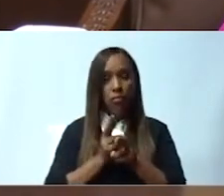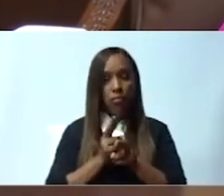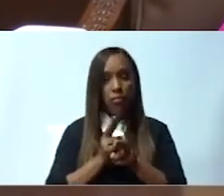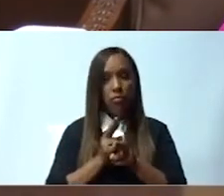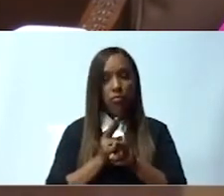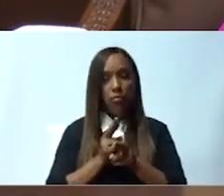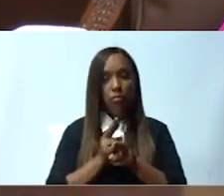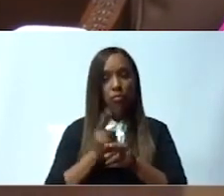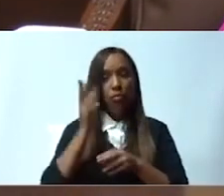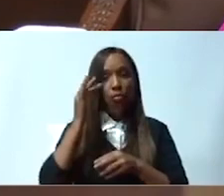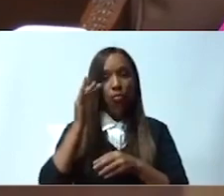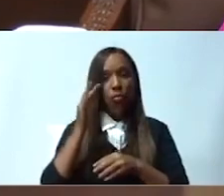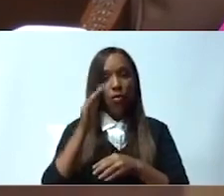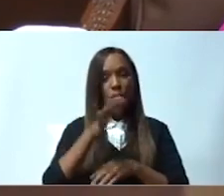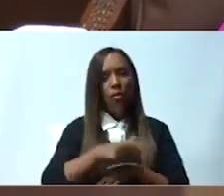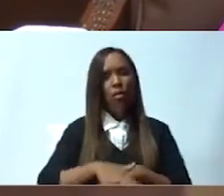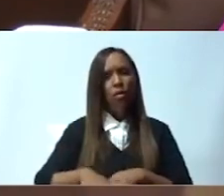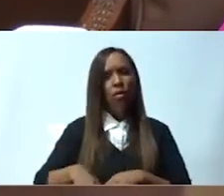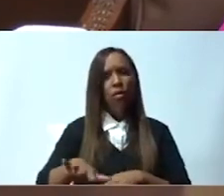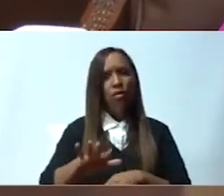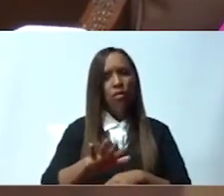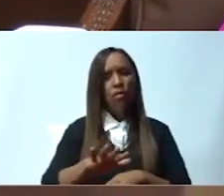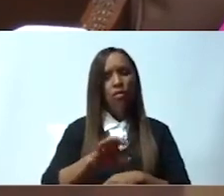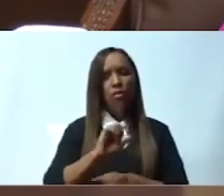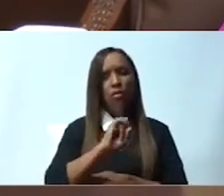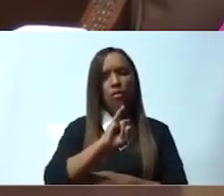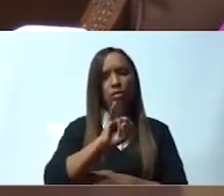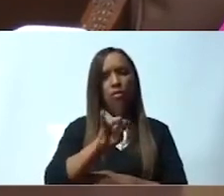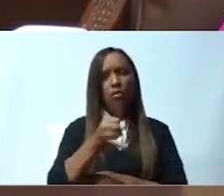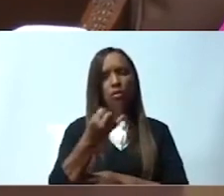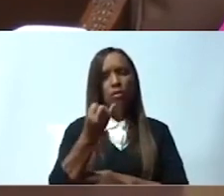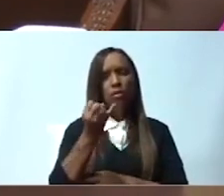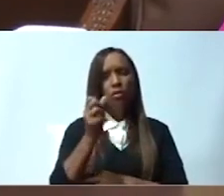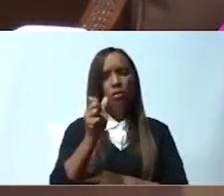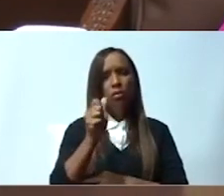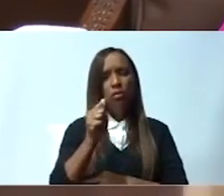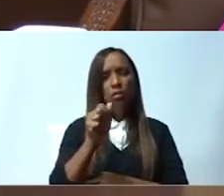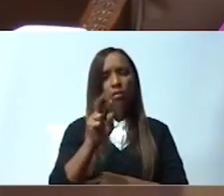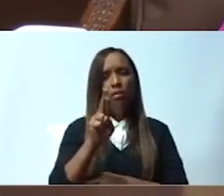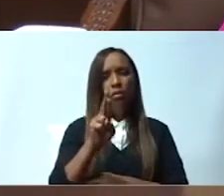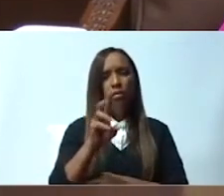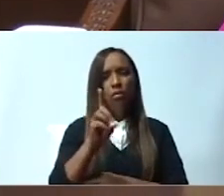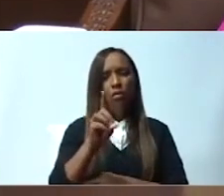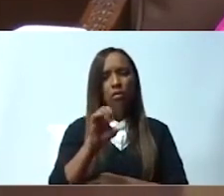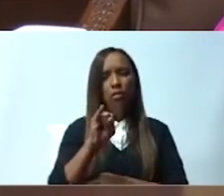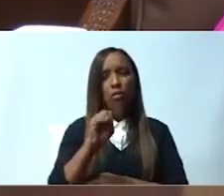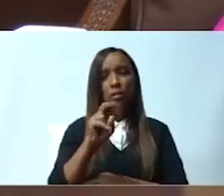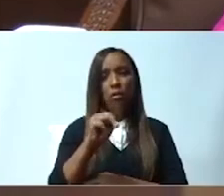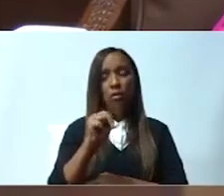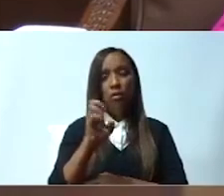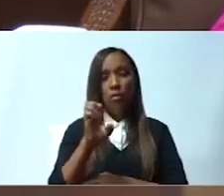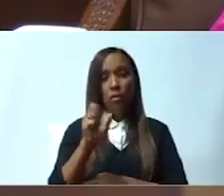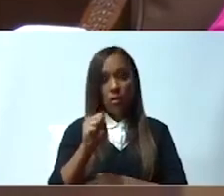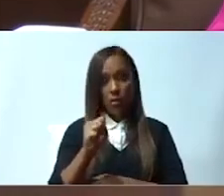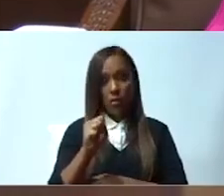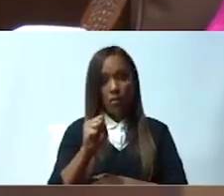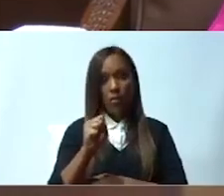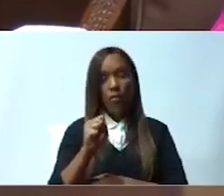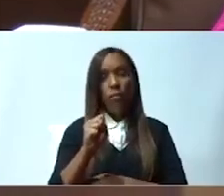son, y el área, ¿verdad?, un pulmón bastante importante de la ciudad